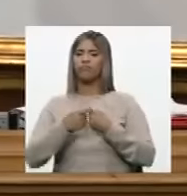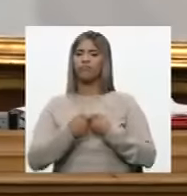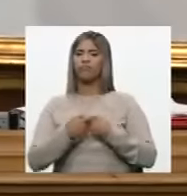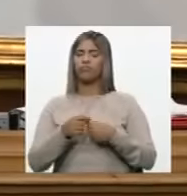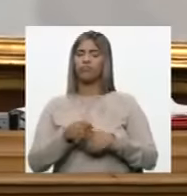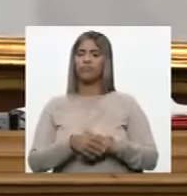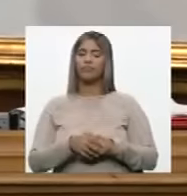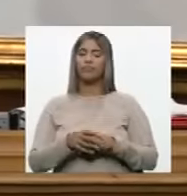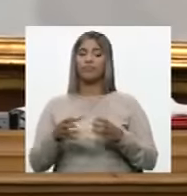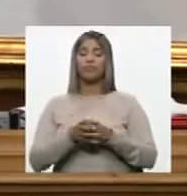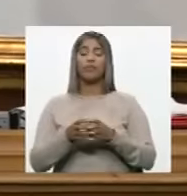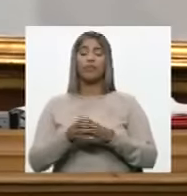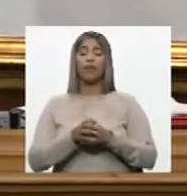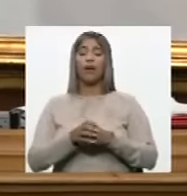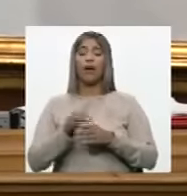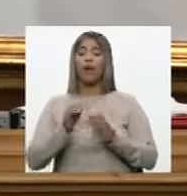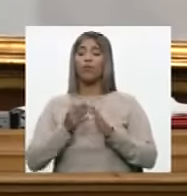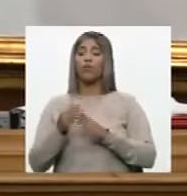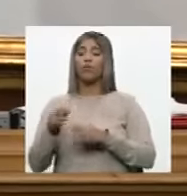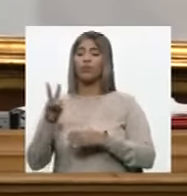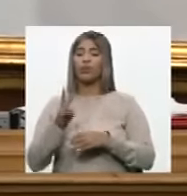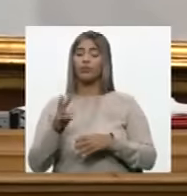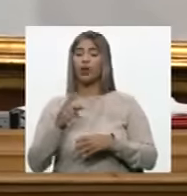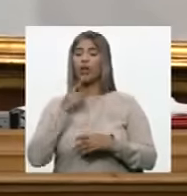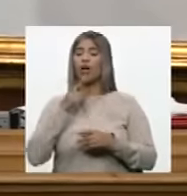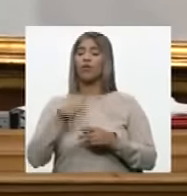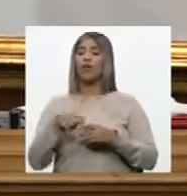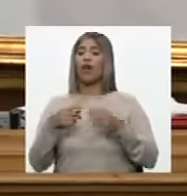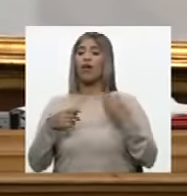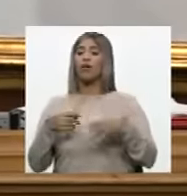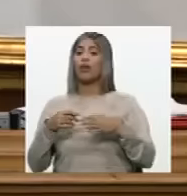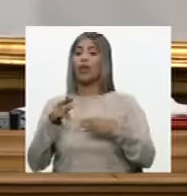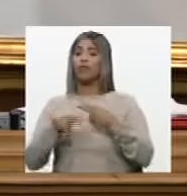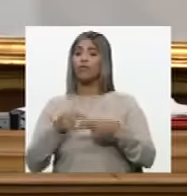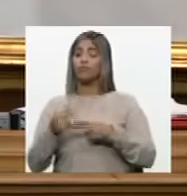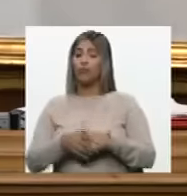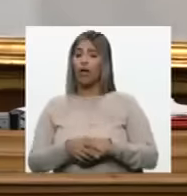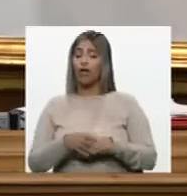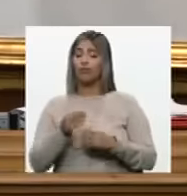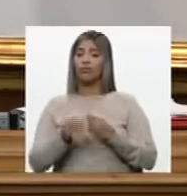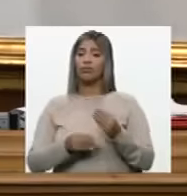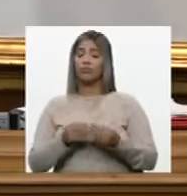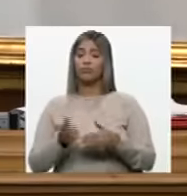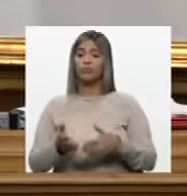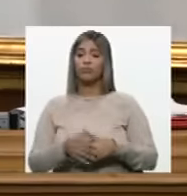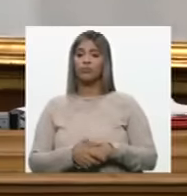Comunista de Venezuela, del Movimiento Izquierda Revolucionaria, fueron